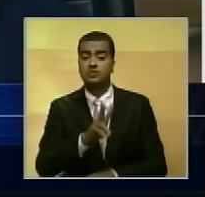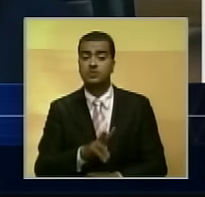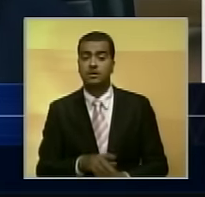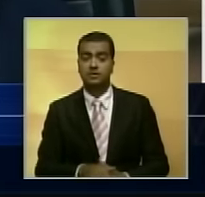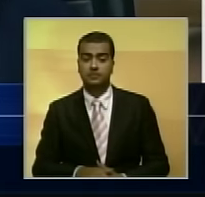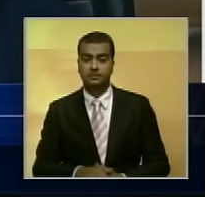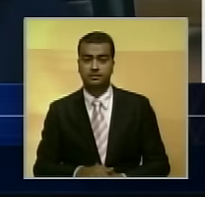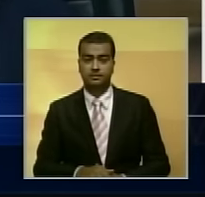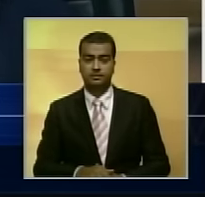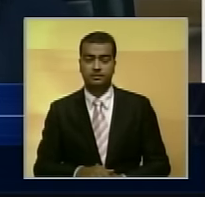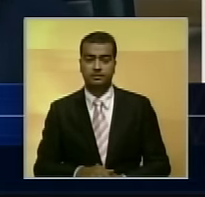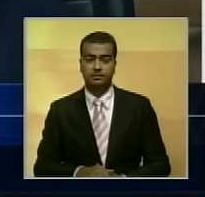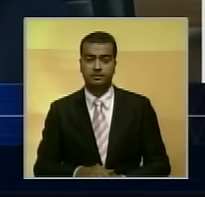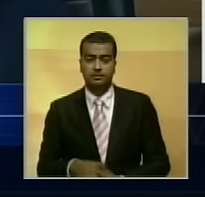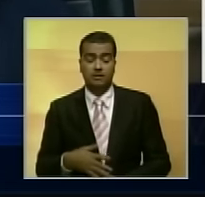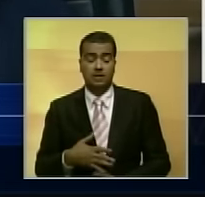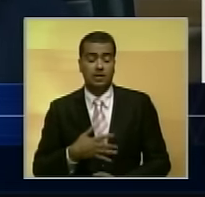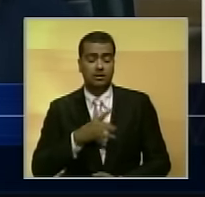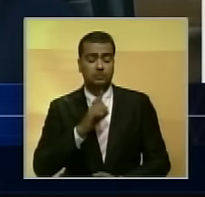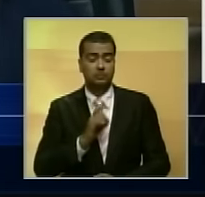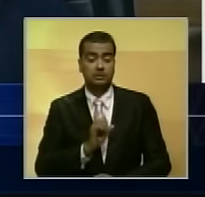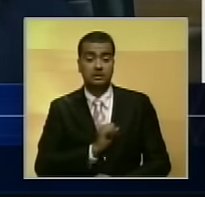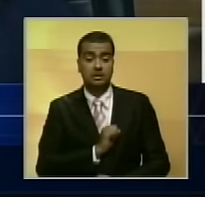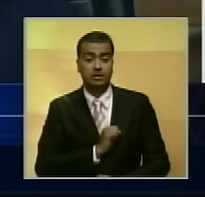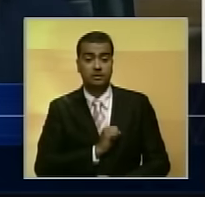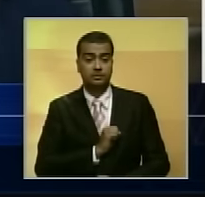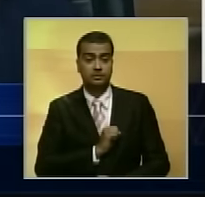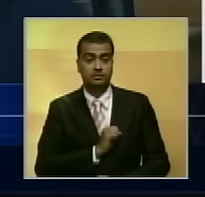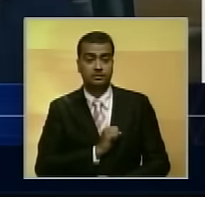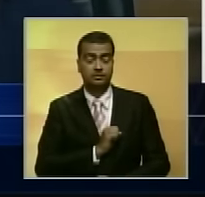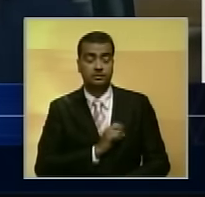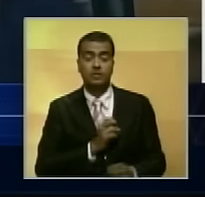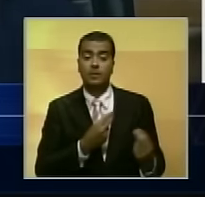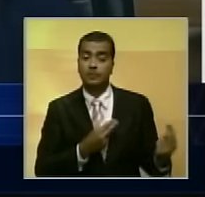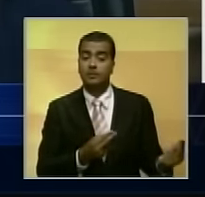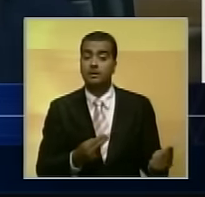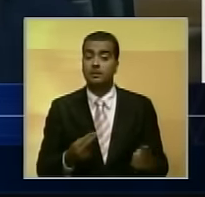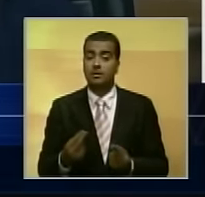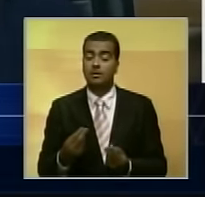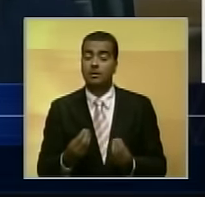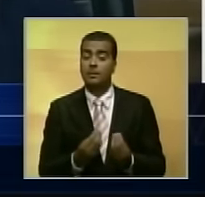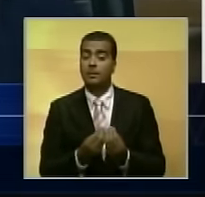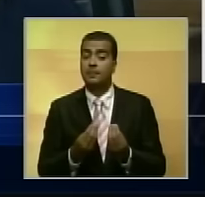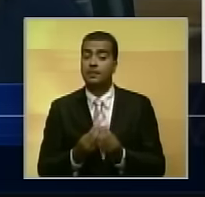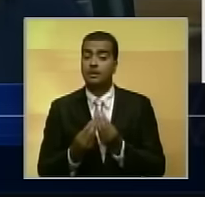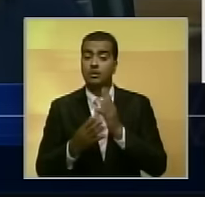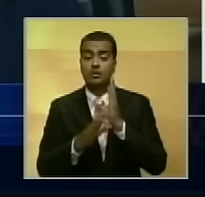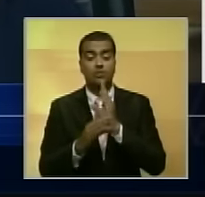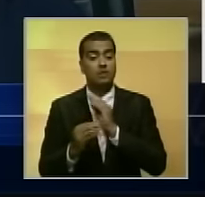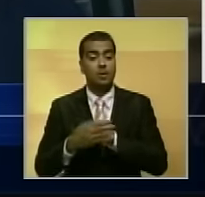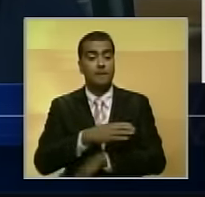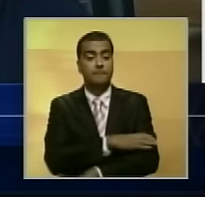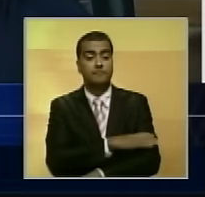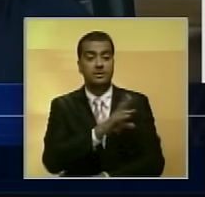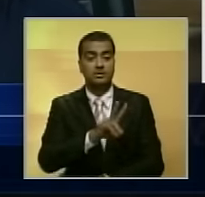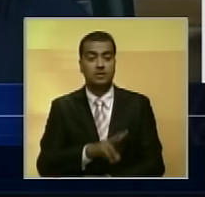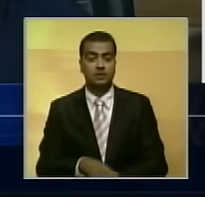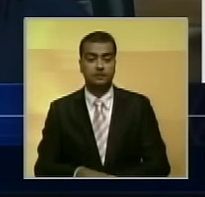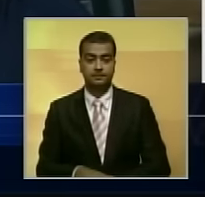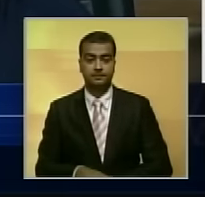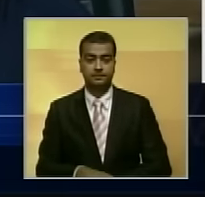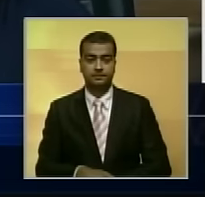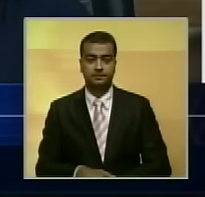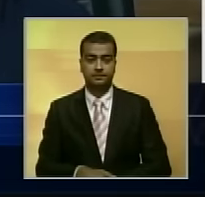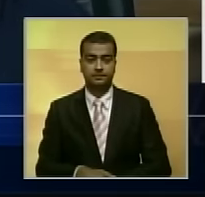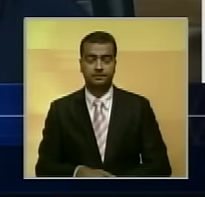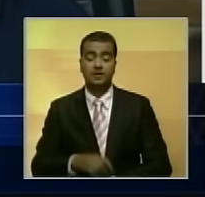Venezuela de angustia y de terror. Nos ha invitado a acompañar un diálogo con la oposición venezolana.